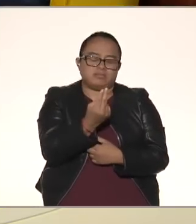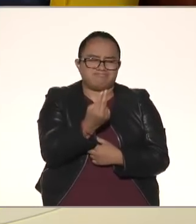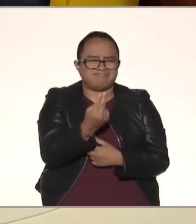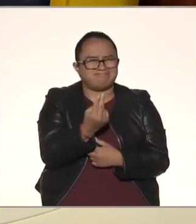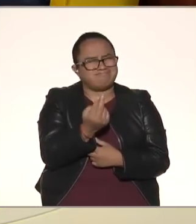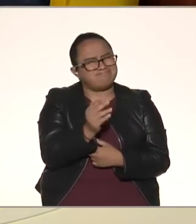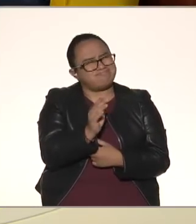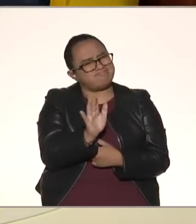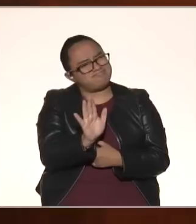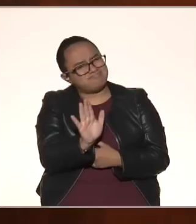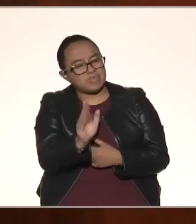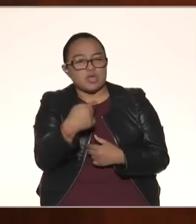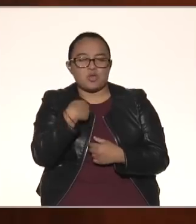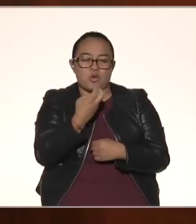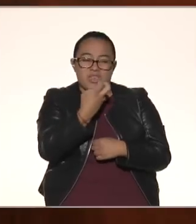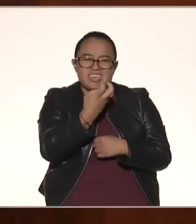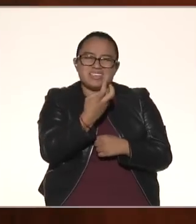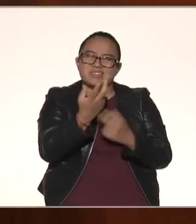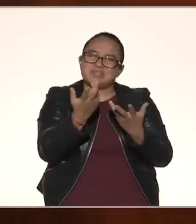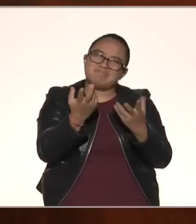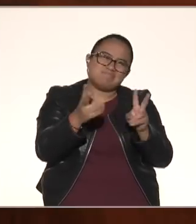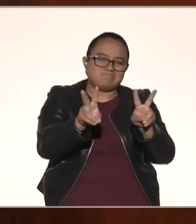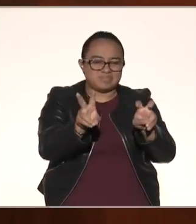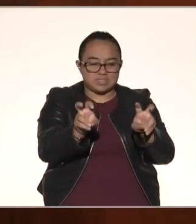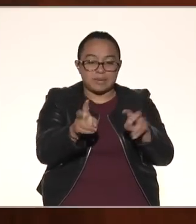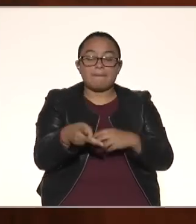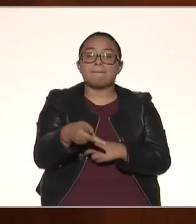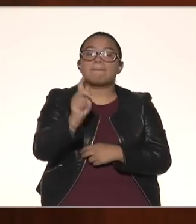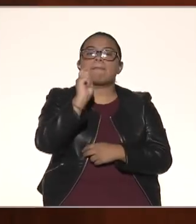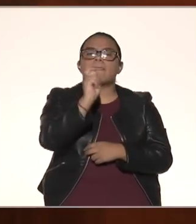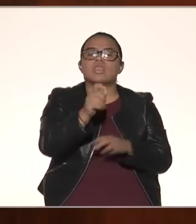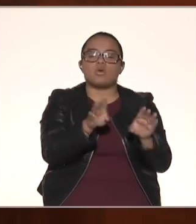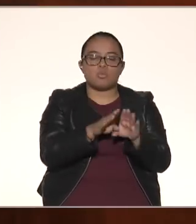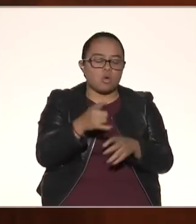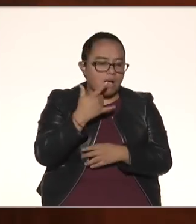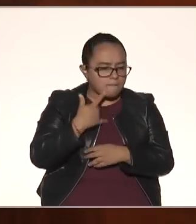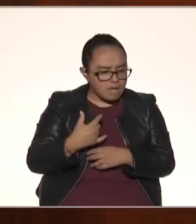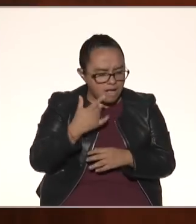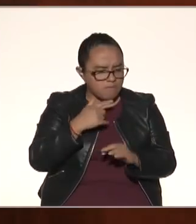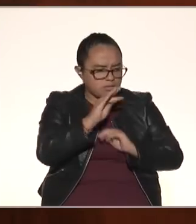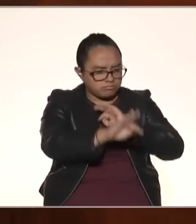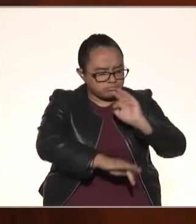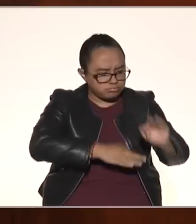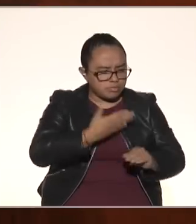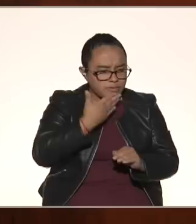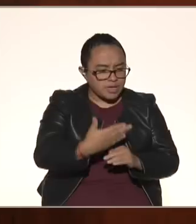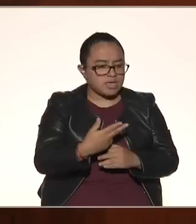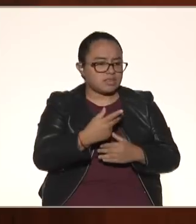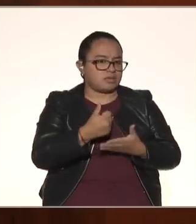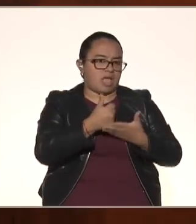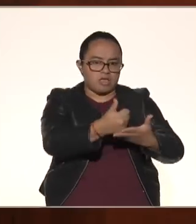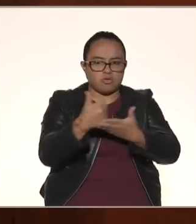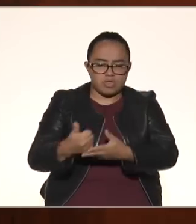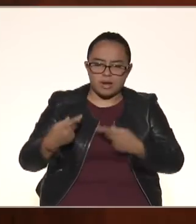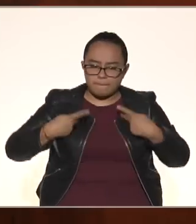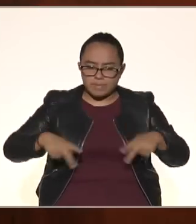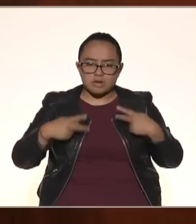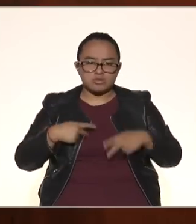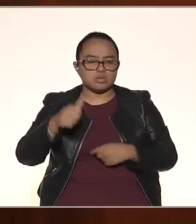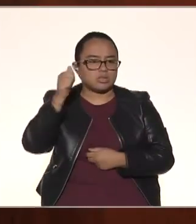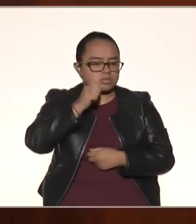le pondría ahí comillas, pero es ser amable y buscar el bien, ayudar a las personas, estar